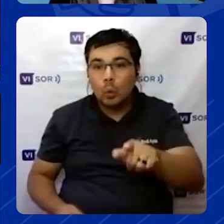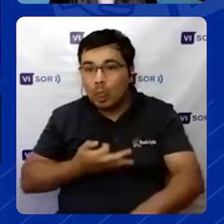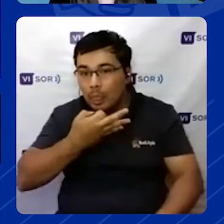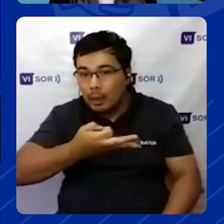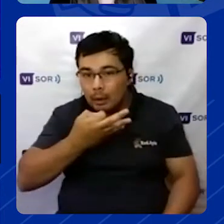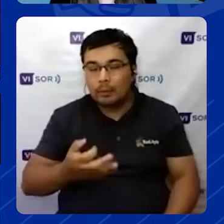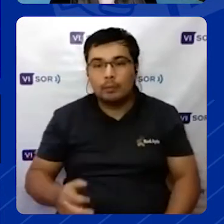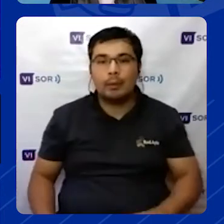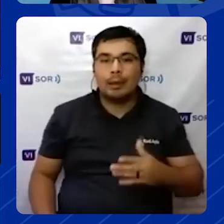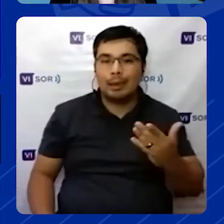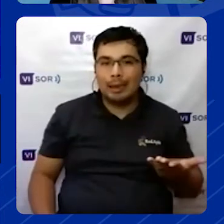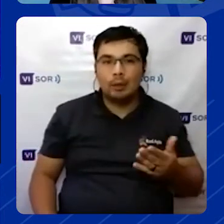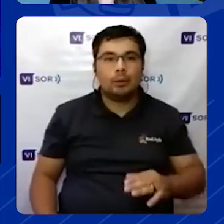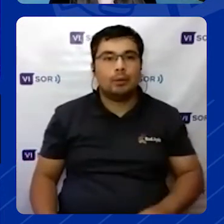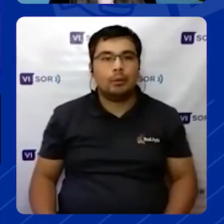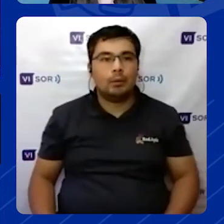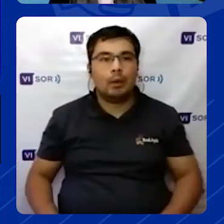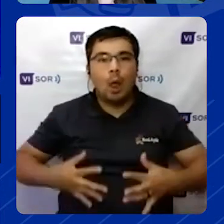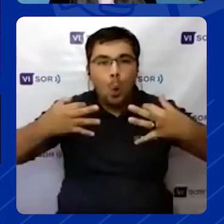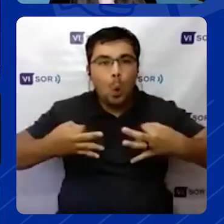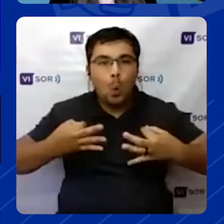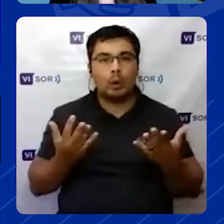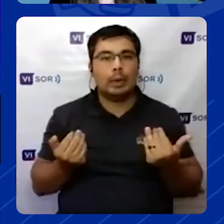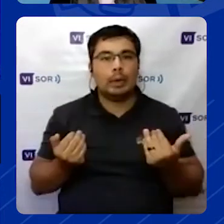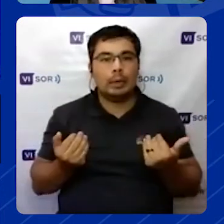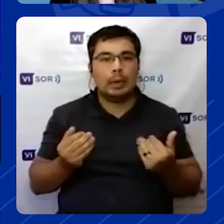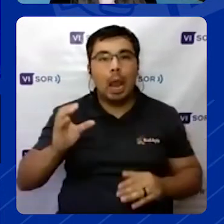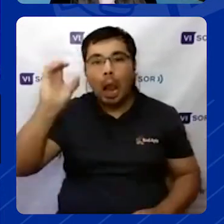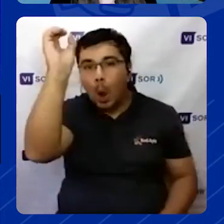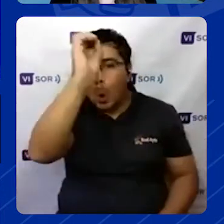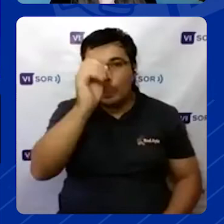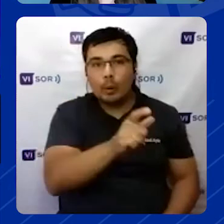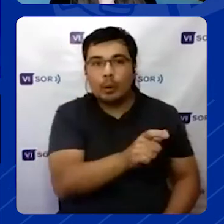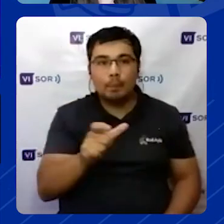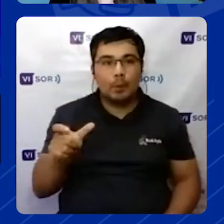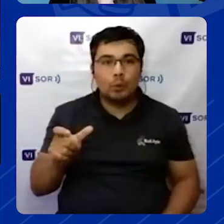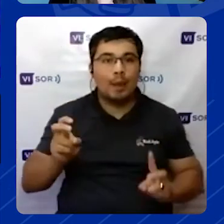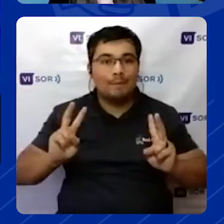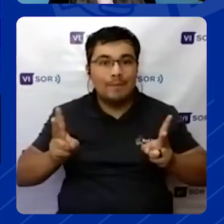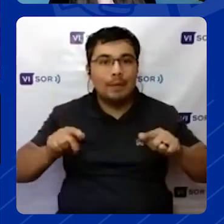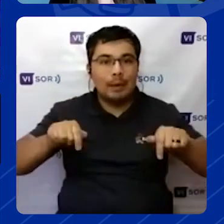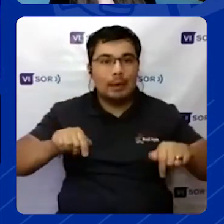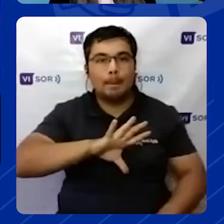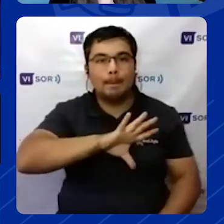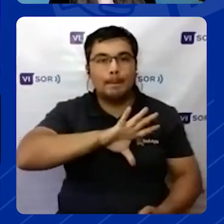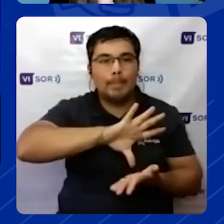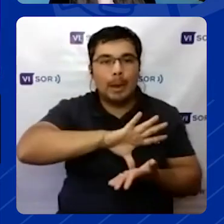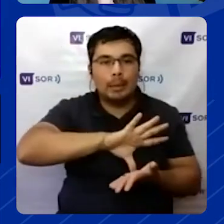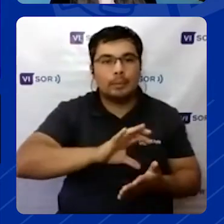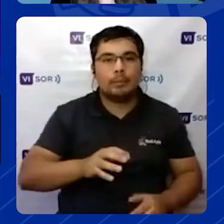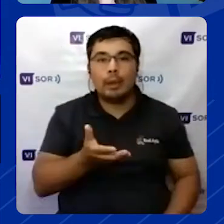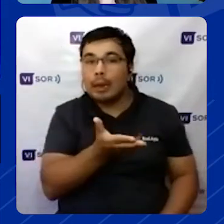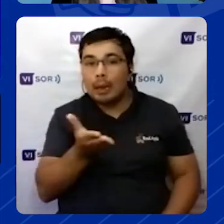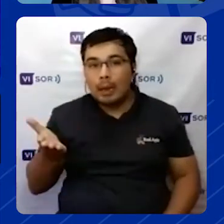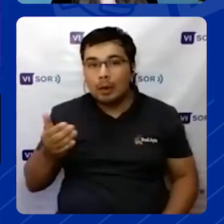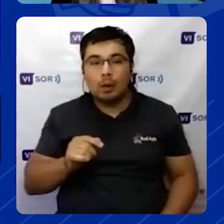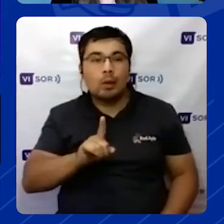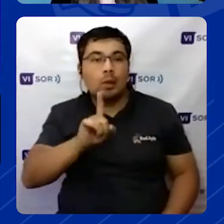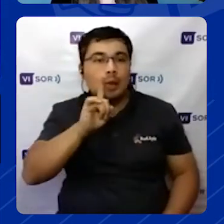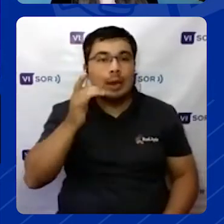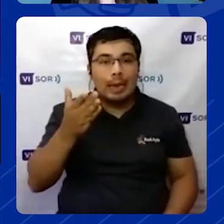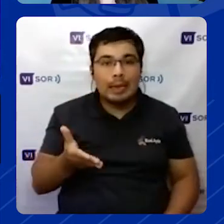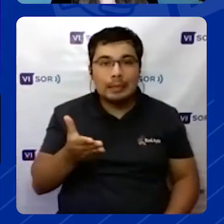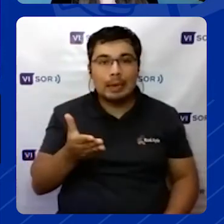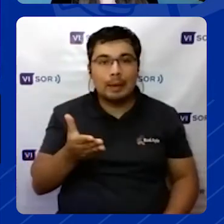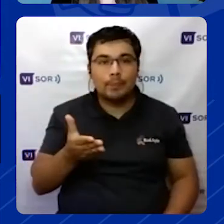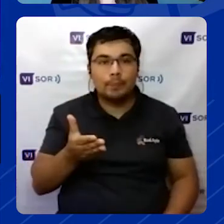que justamente necesitamos la opinión de personas que vivan en el país y que puedan, en fondo, tener esa visión, que